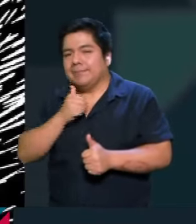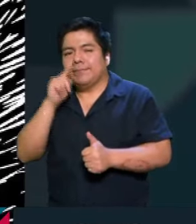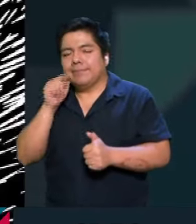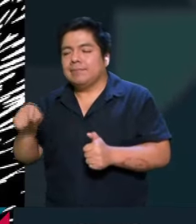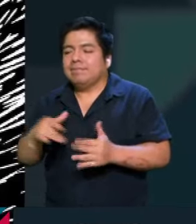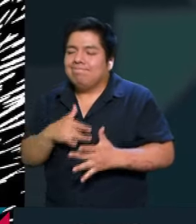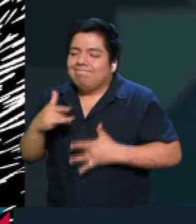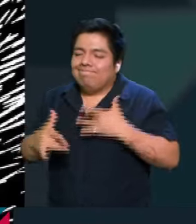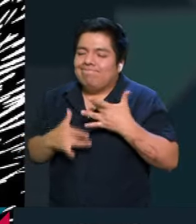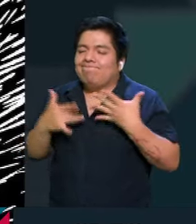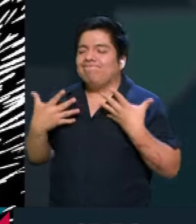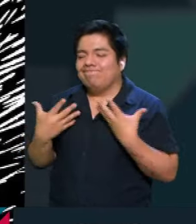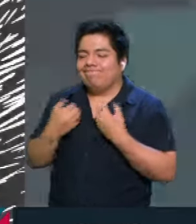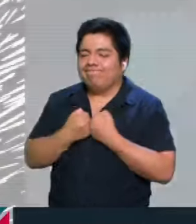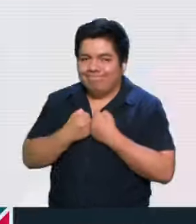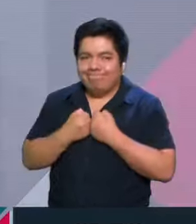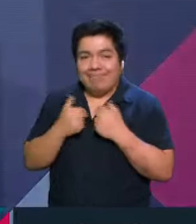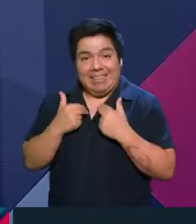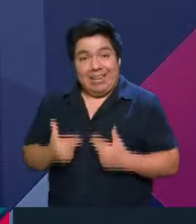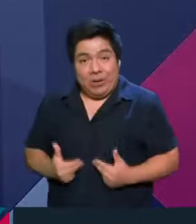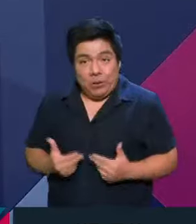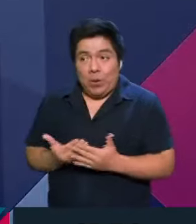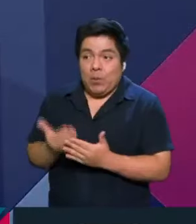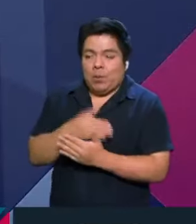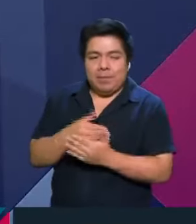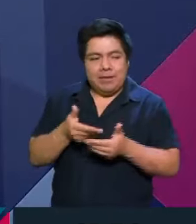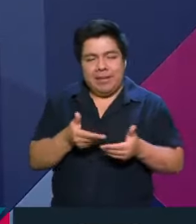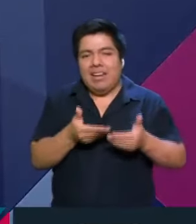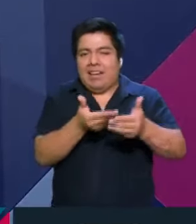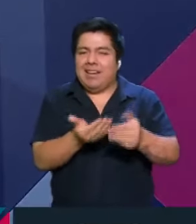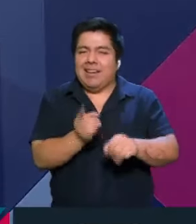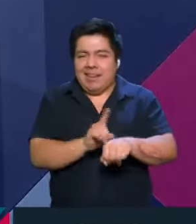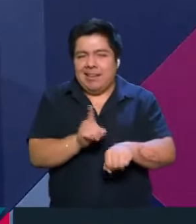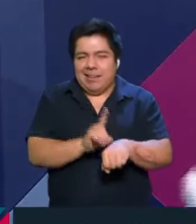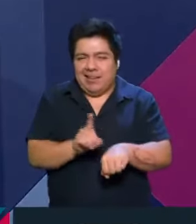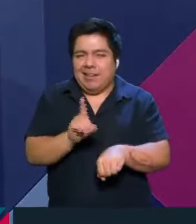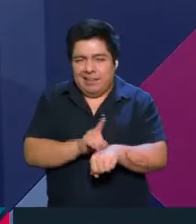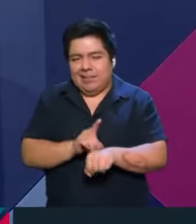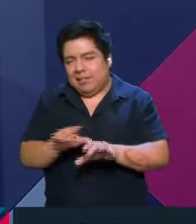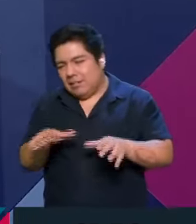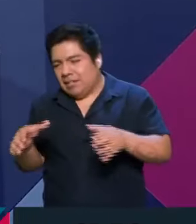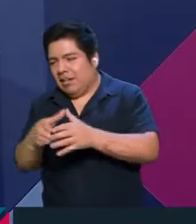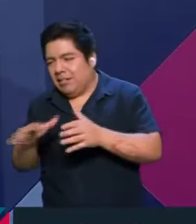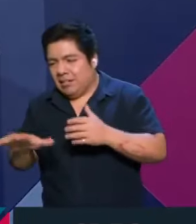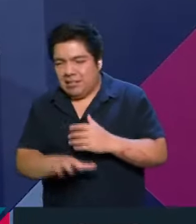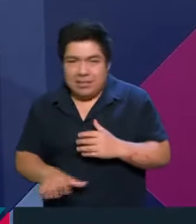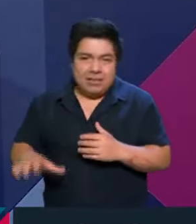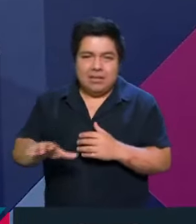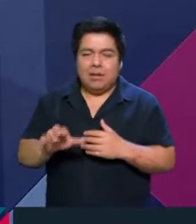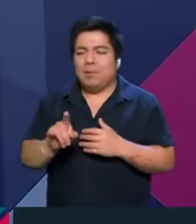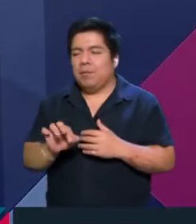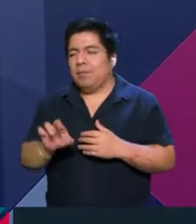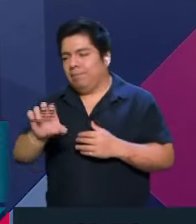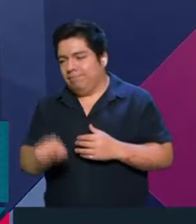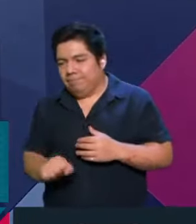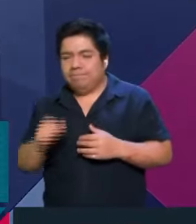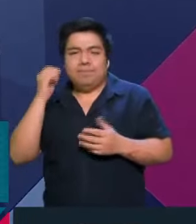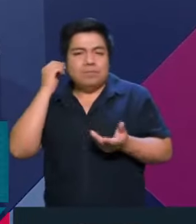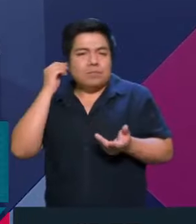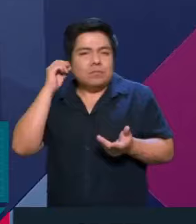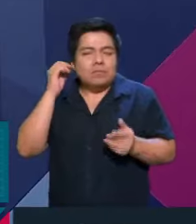esta esencia del drama humano, claro, de lo que ocurre en las calles, de lo que ocurre con los sectores populares, de lo que ocurre con